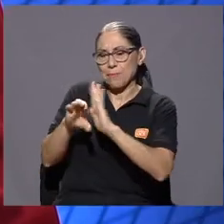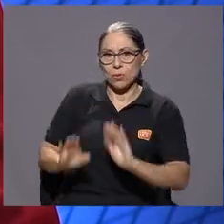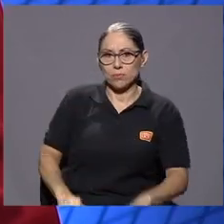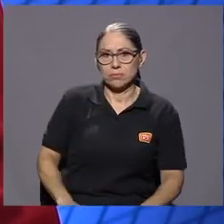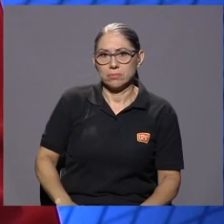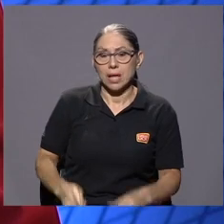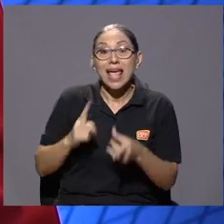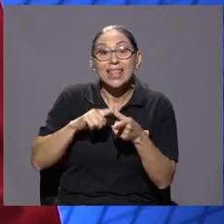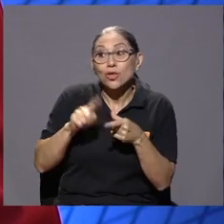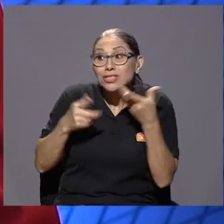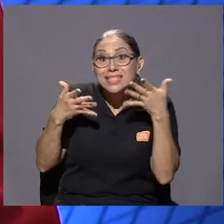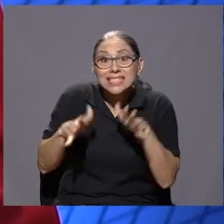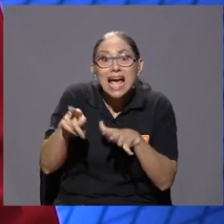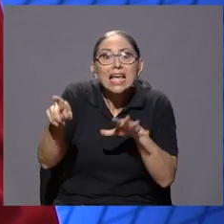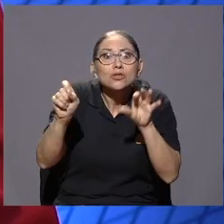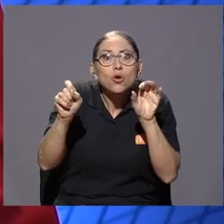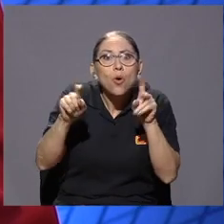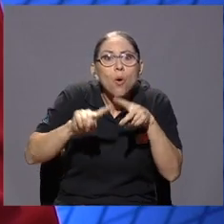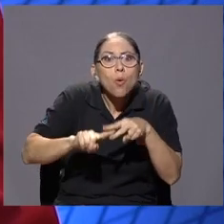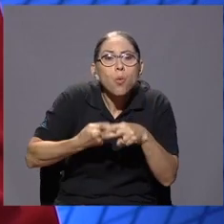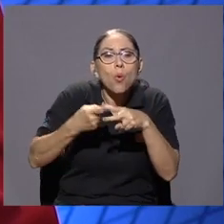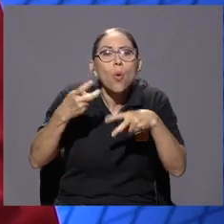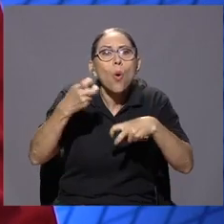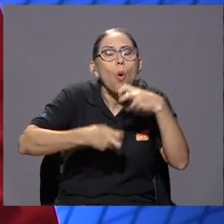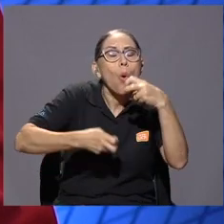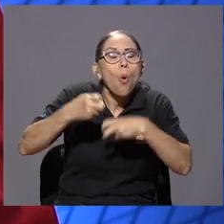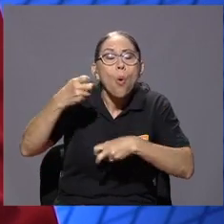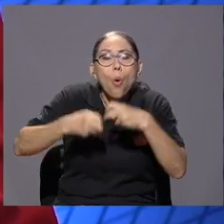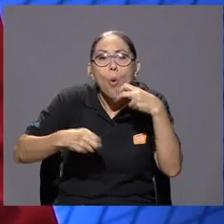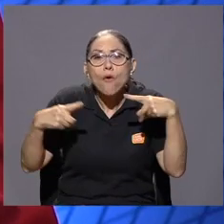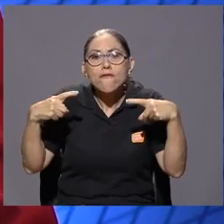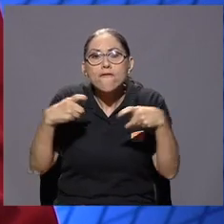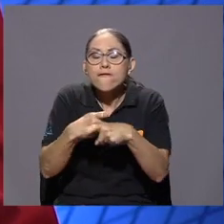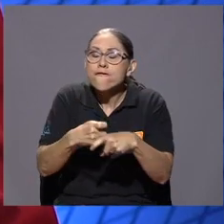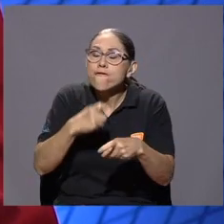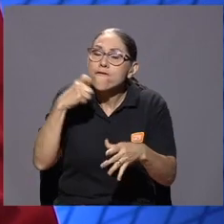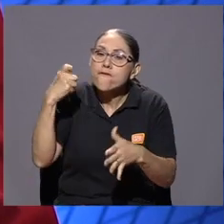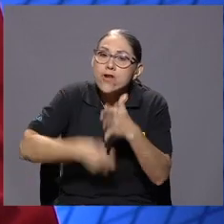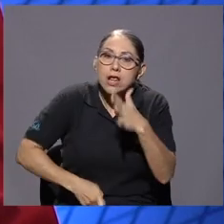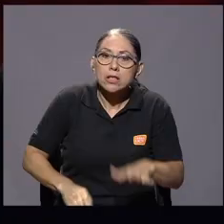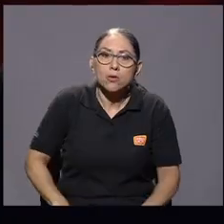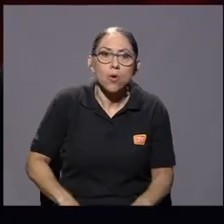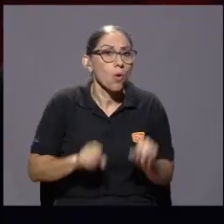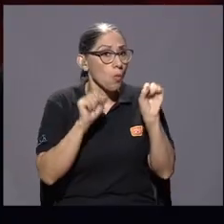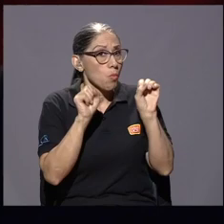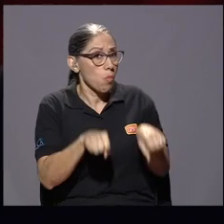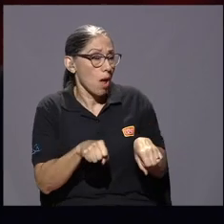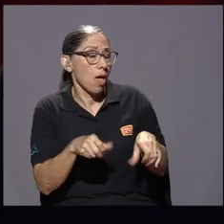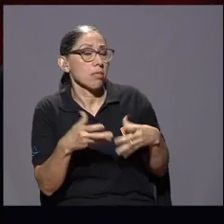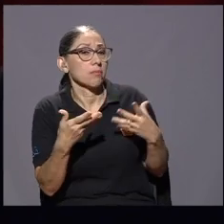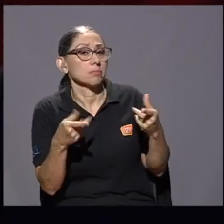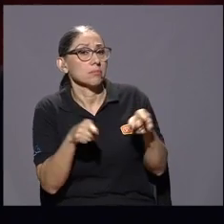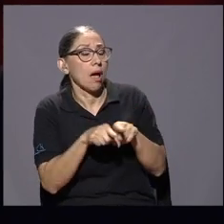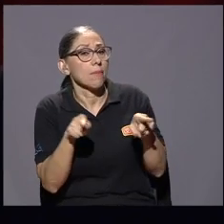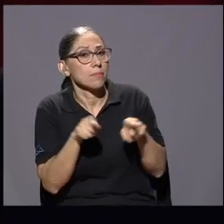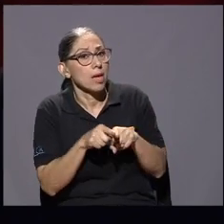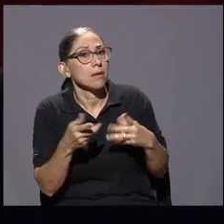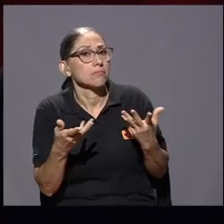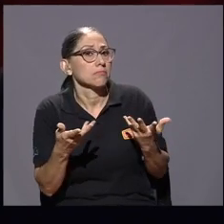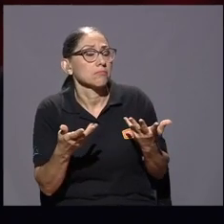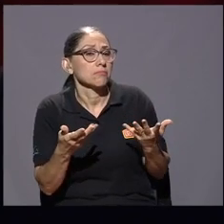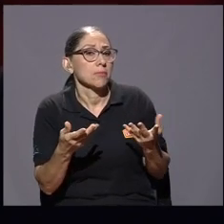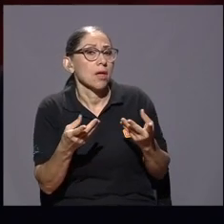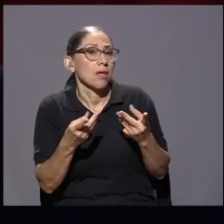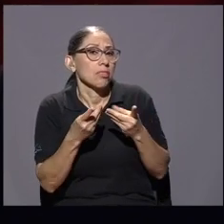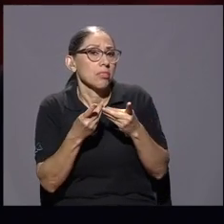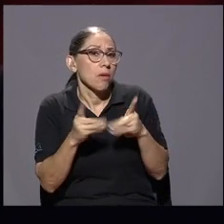ejemplo. Entonces ya eso genera un conflicto muy complicado. Pueden ser cosas hasta que para